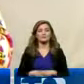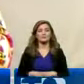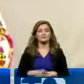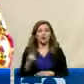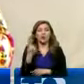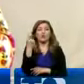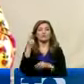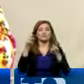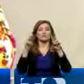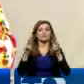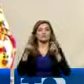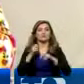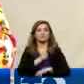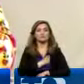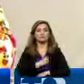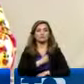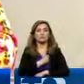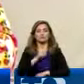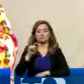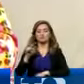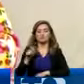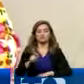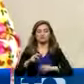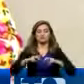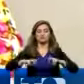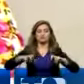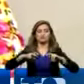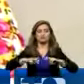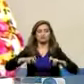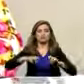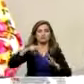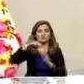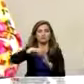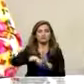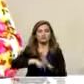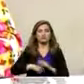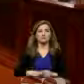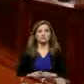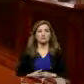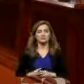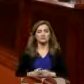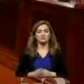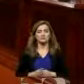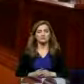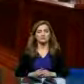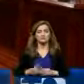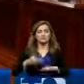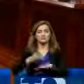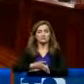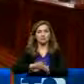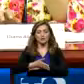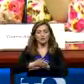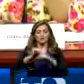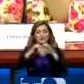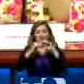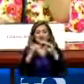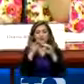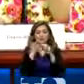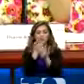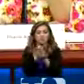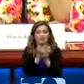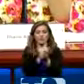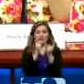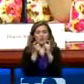aislado, lamentable, que debe ser investigado hasta las últimas consecuencias. En horas previas, el CNE también dispuso el cambio